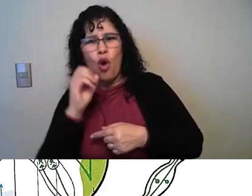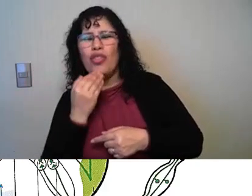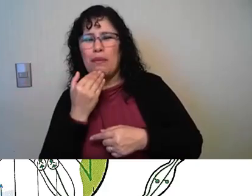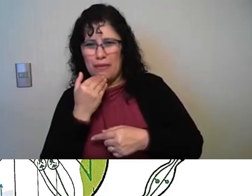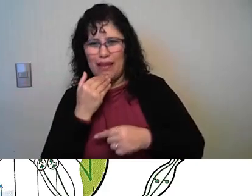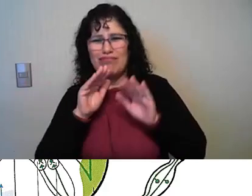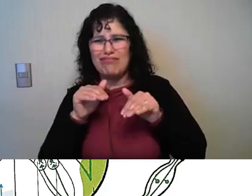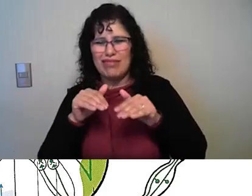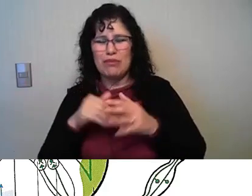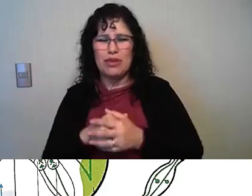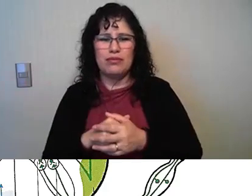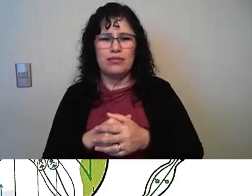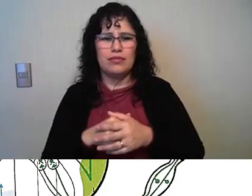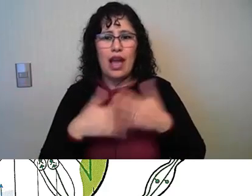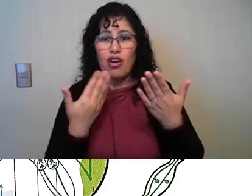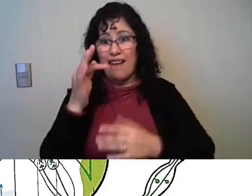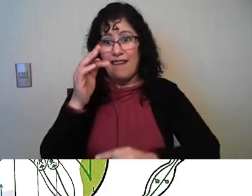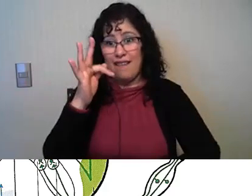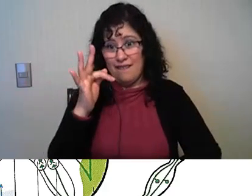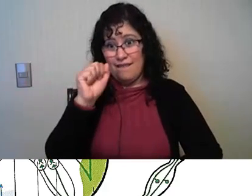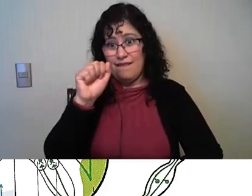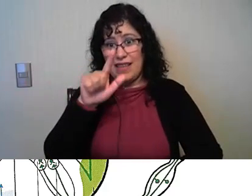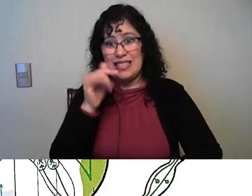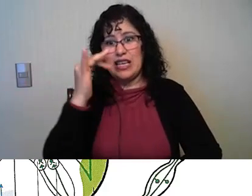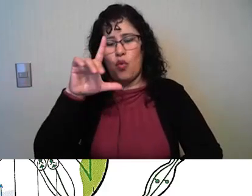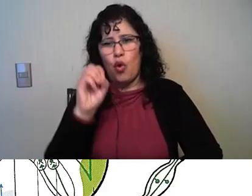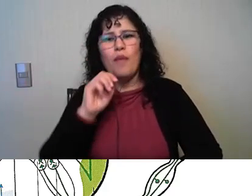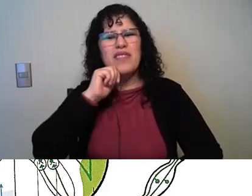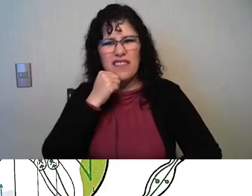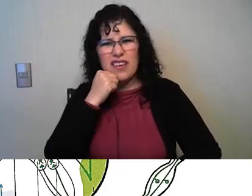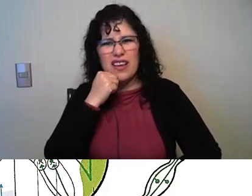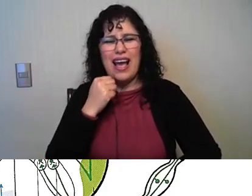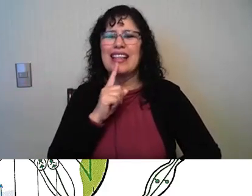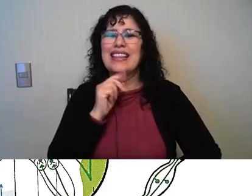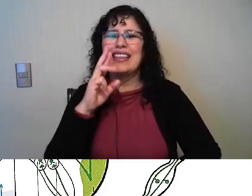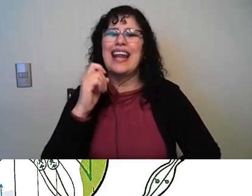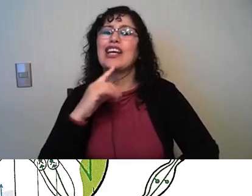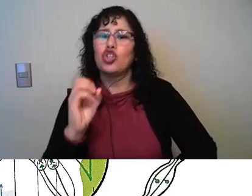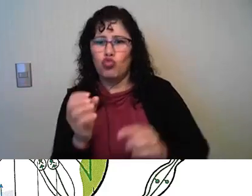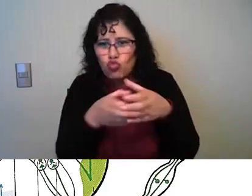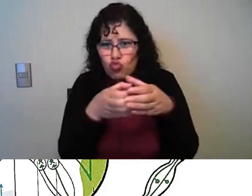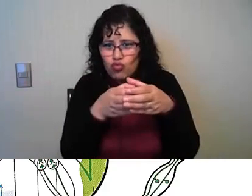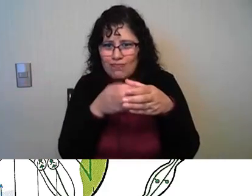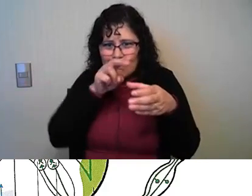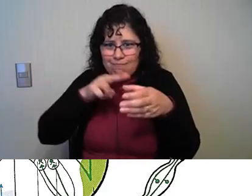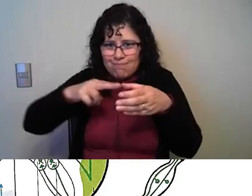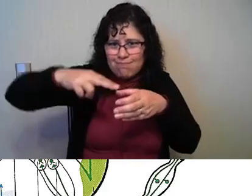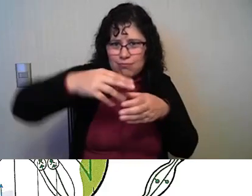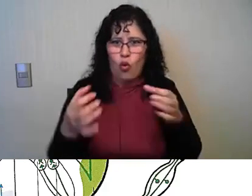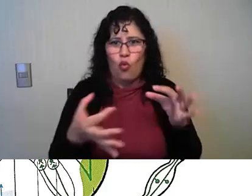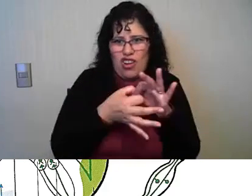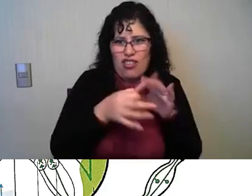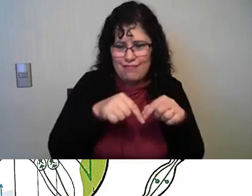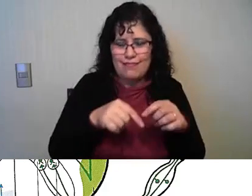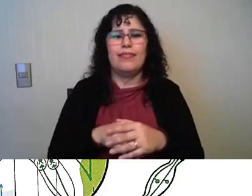Ujú. En resumen, un fascículo son una serie de tractos. Y en el tracto conocemos claramente